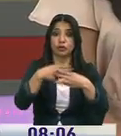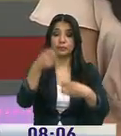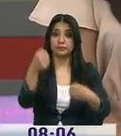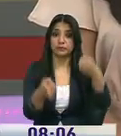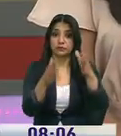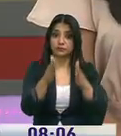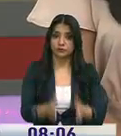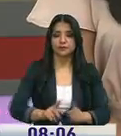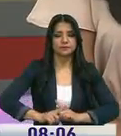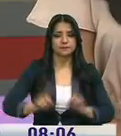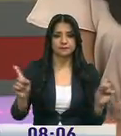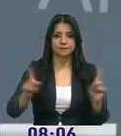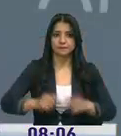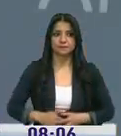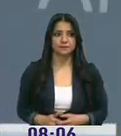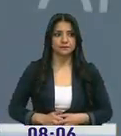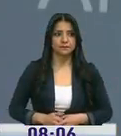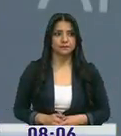entre otros